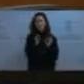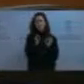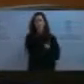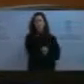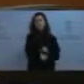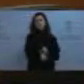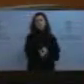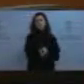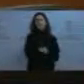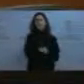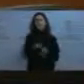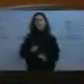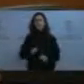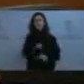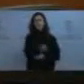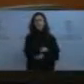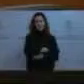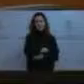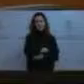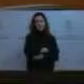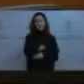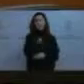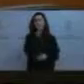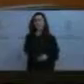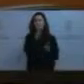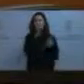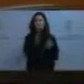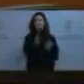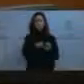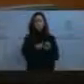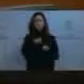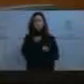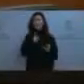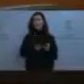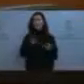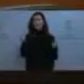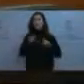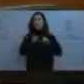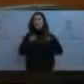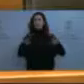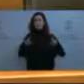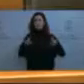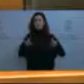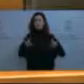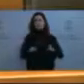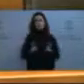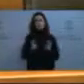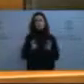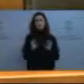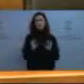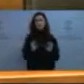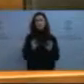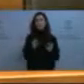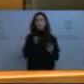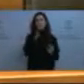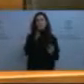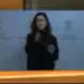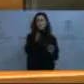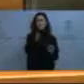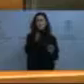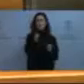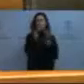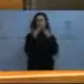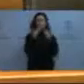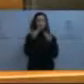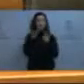persona beneficiaria de esa formación ya no forma parte de la plantilla de la empresa. Gracias, señora consejera. Señor Cuervas